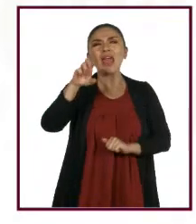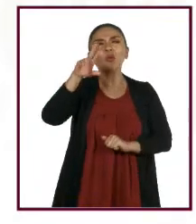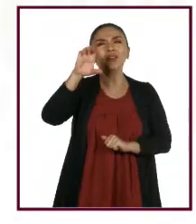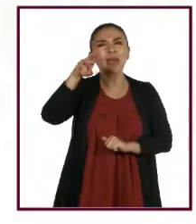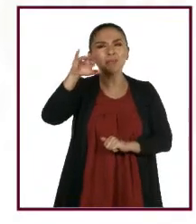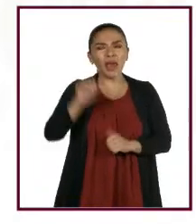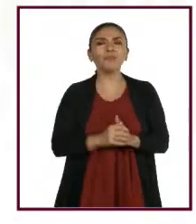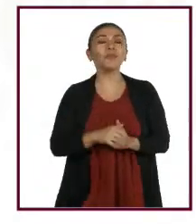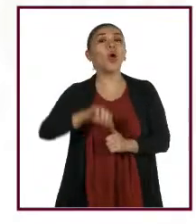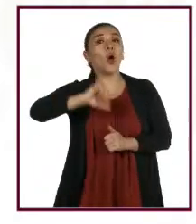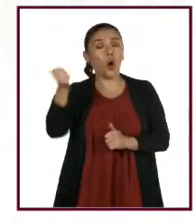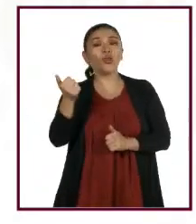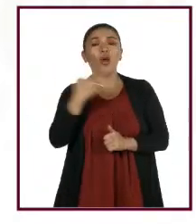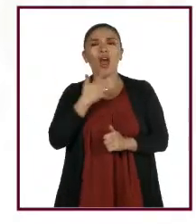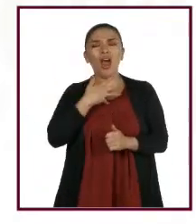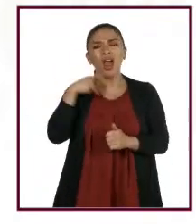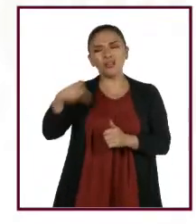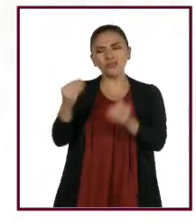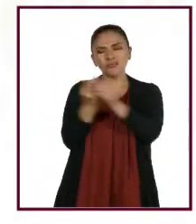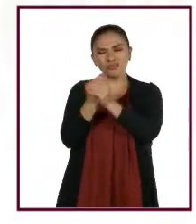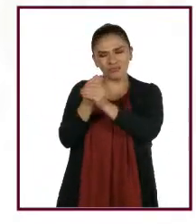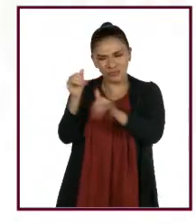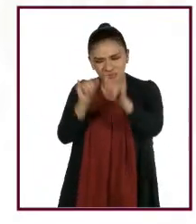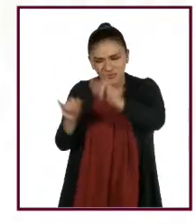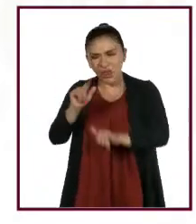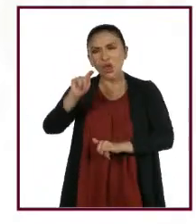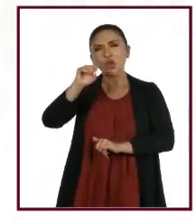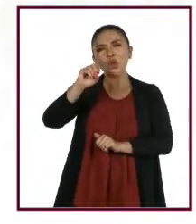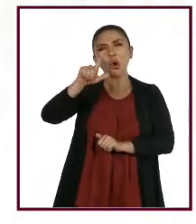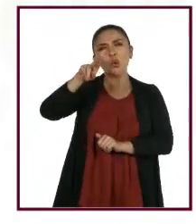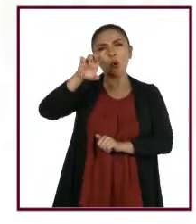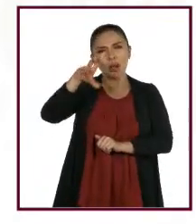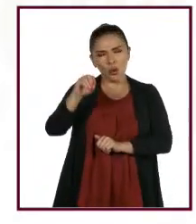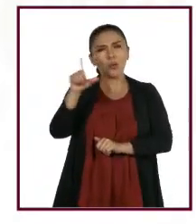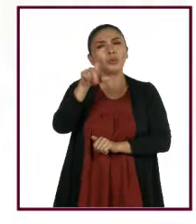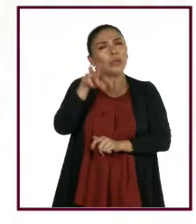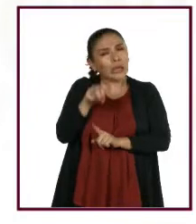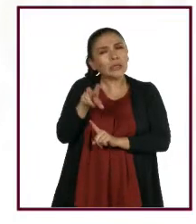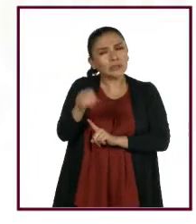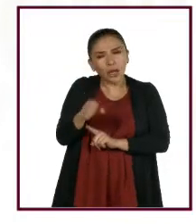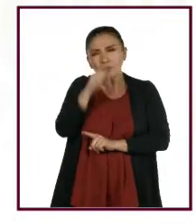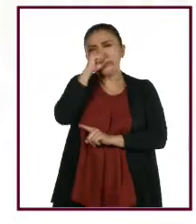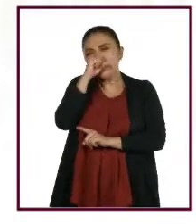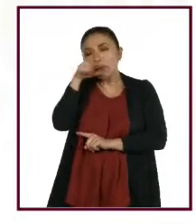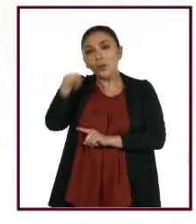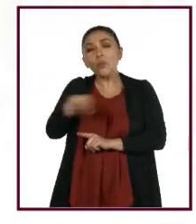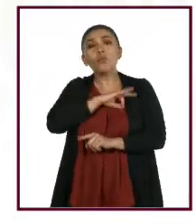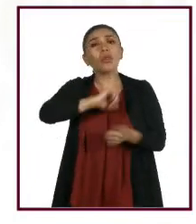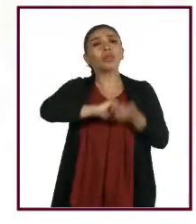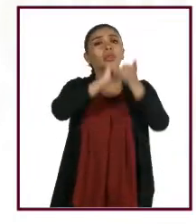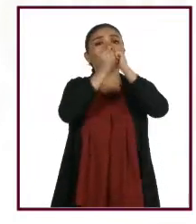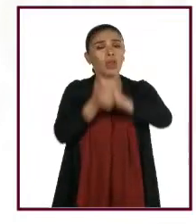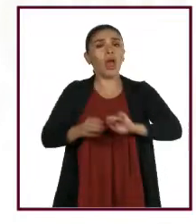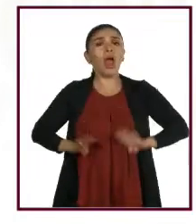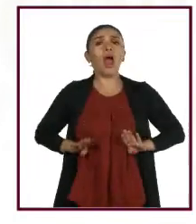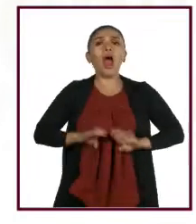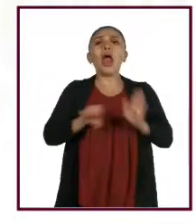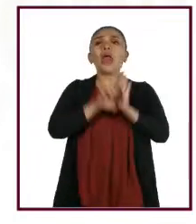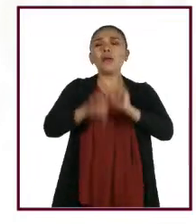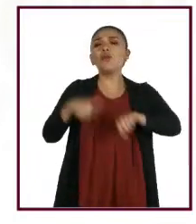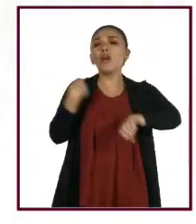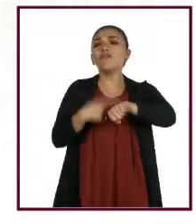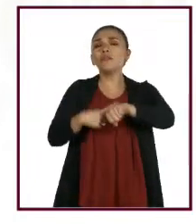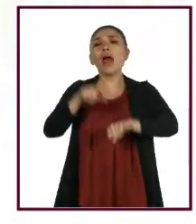tolueno o el benceno que el uso a mediano plazo y largo plazo pueden llegar a causar a este tipo de condiciones como la